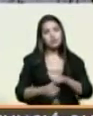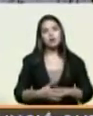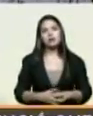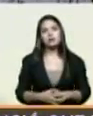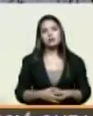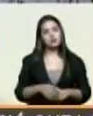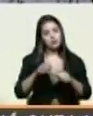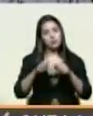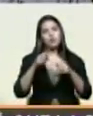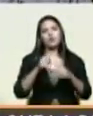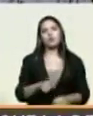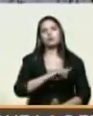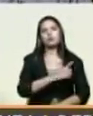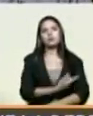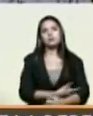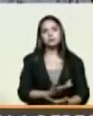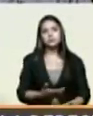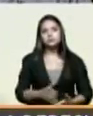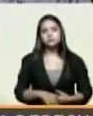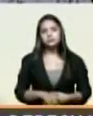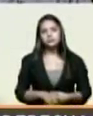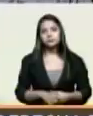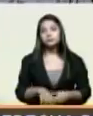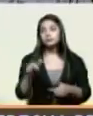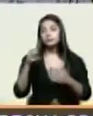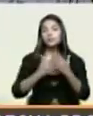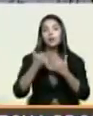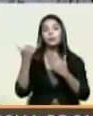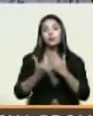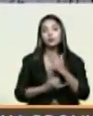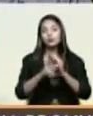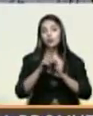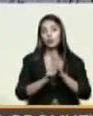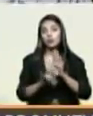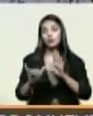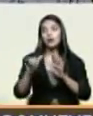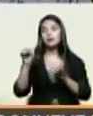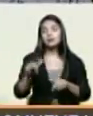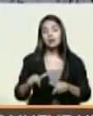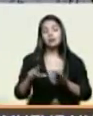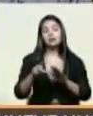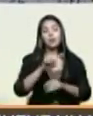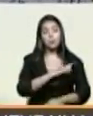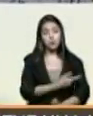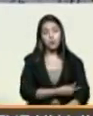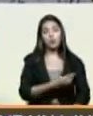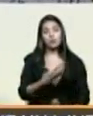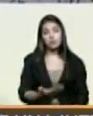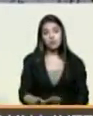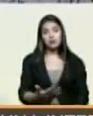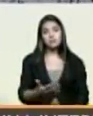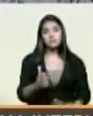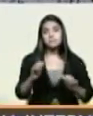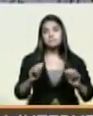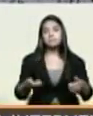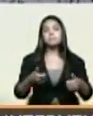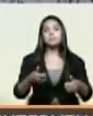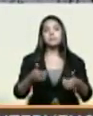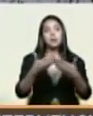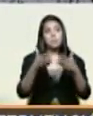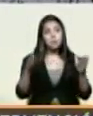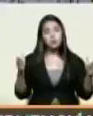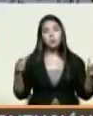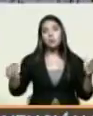y consolidarla. Por eso este proyecto y este poder constituyente activado, el poder